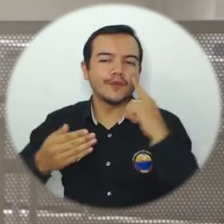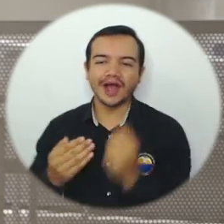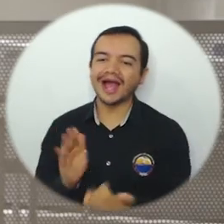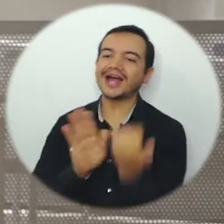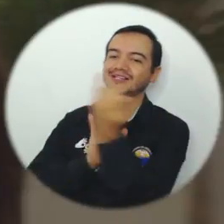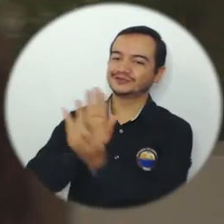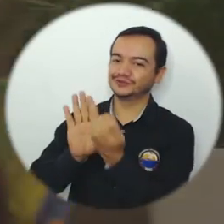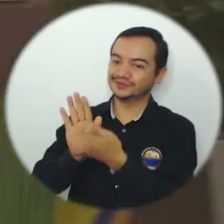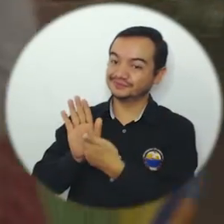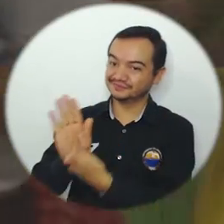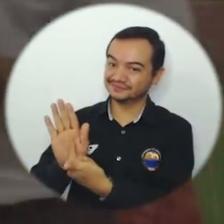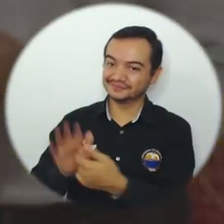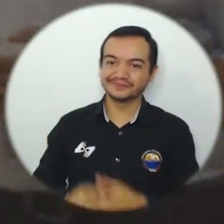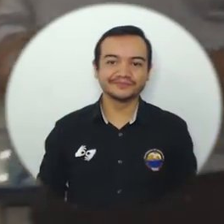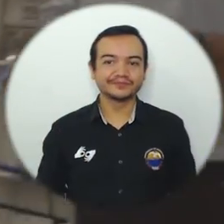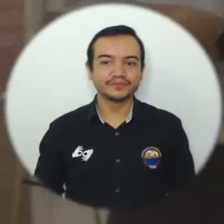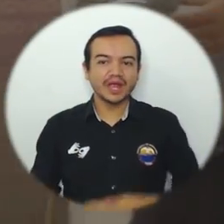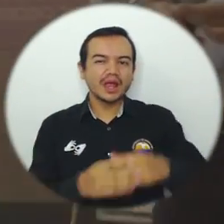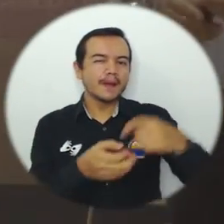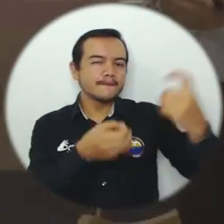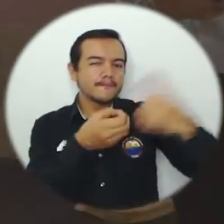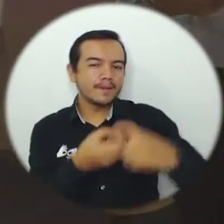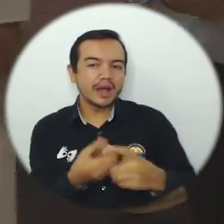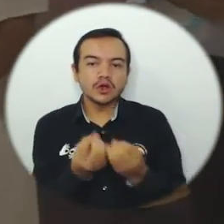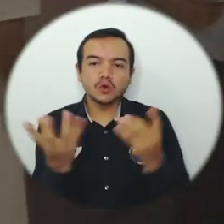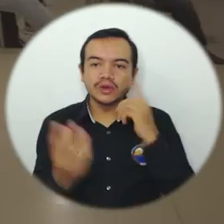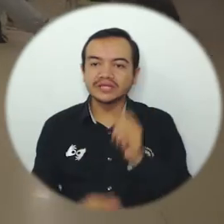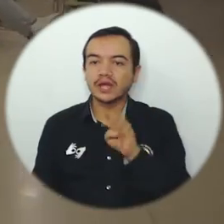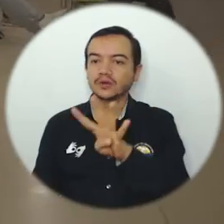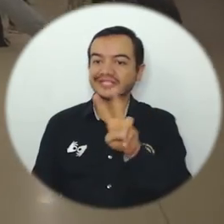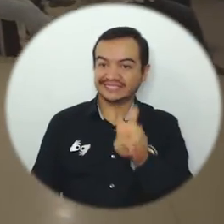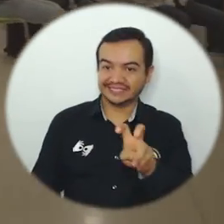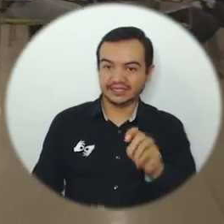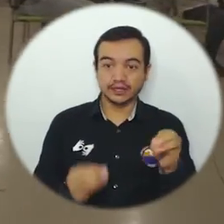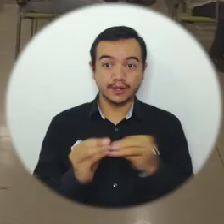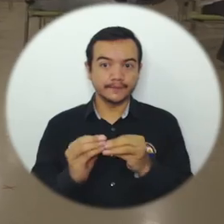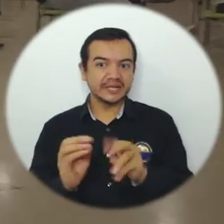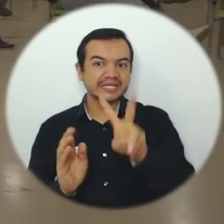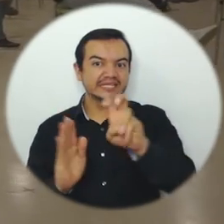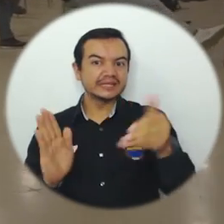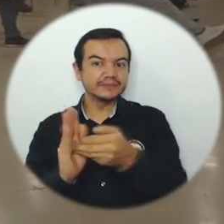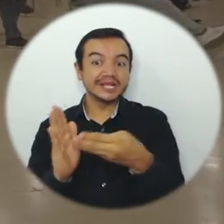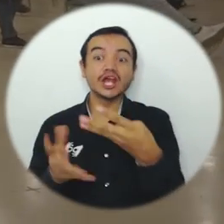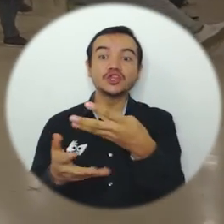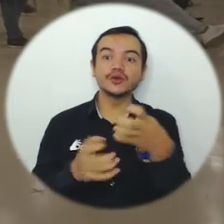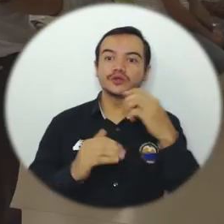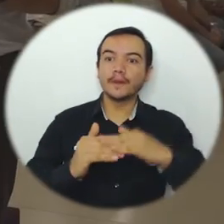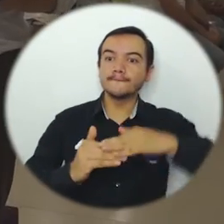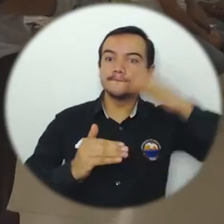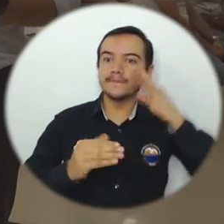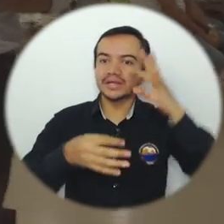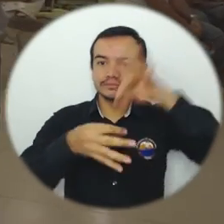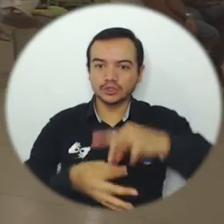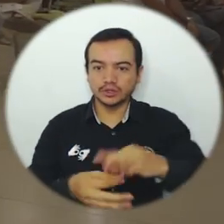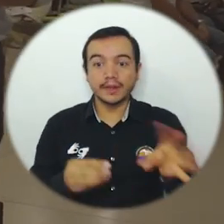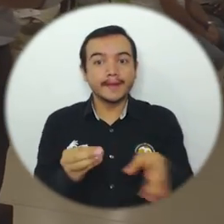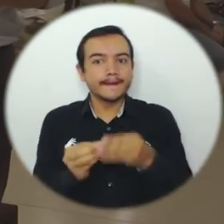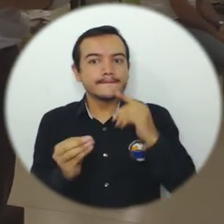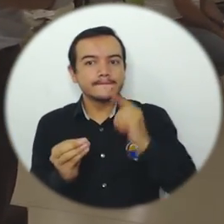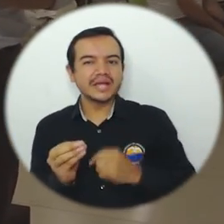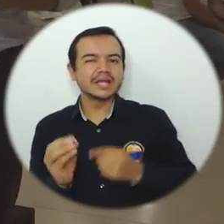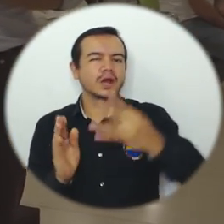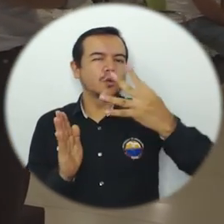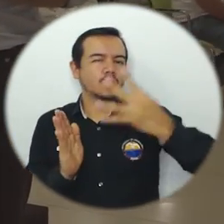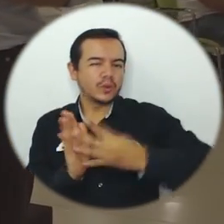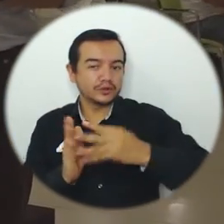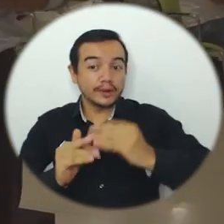occidental por medio de la ilustración. 47 iniciativas inscritas, 7.921 votos y 4.330 usuarios